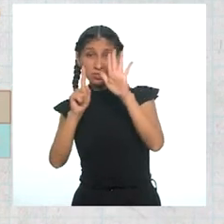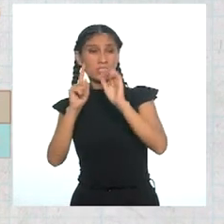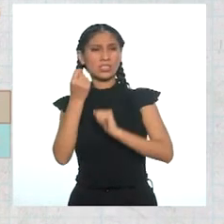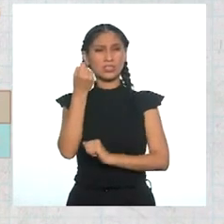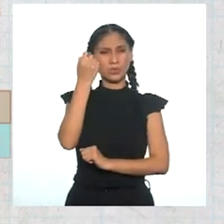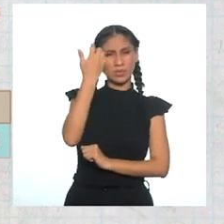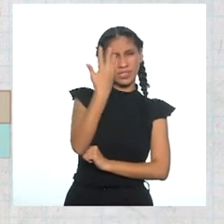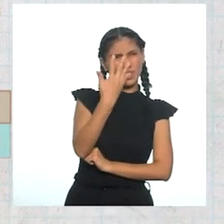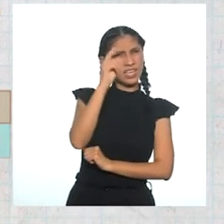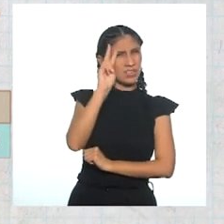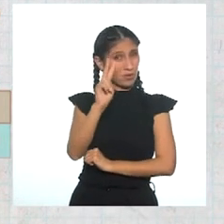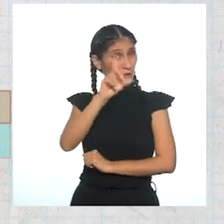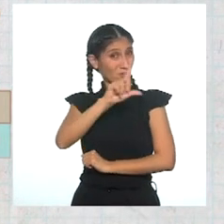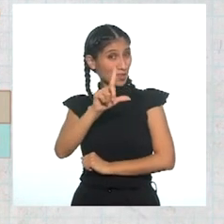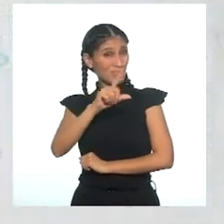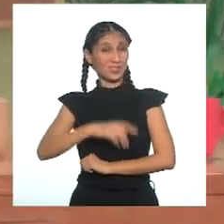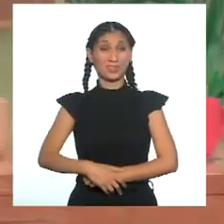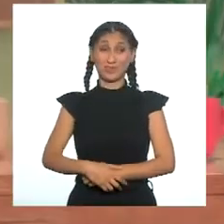0,5652 litros.